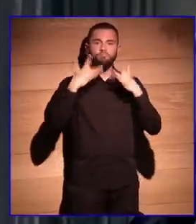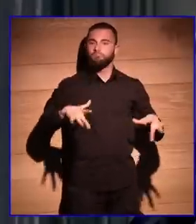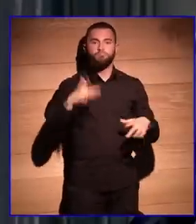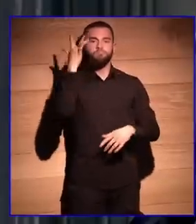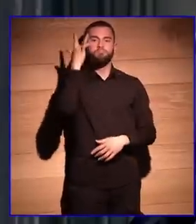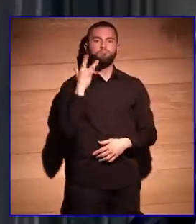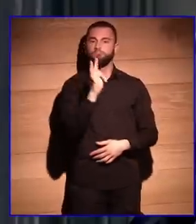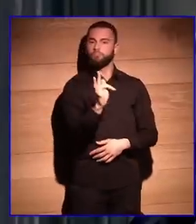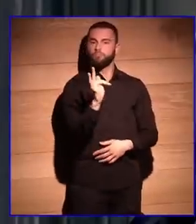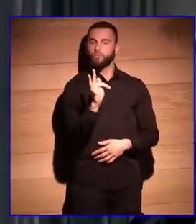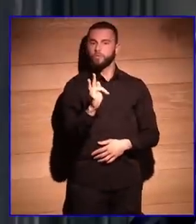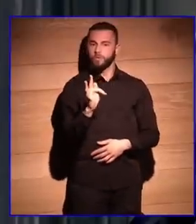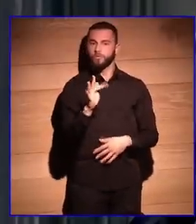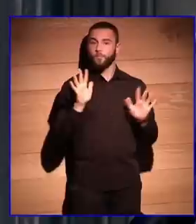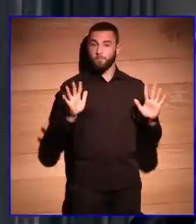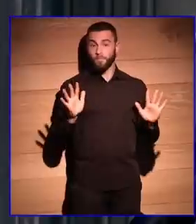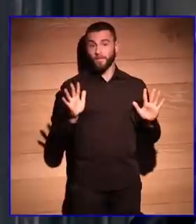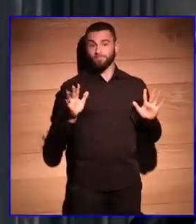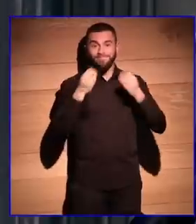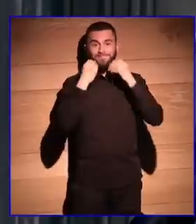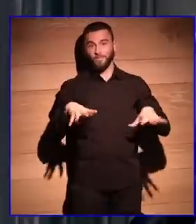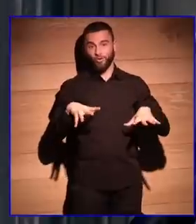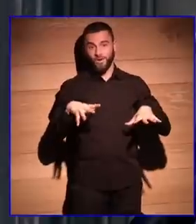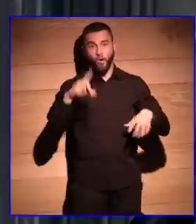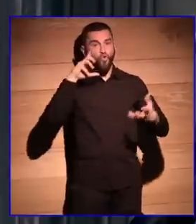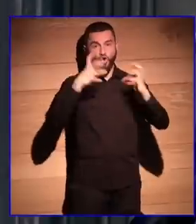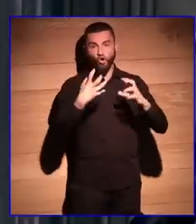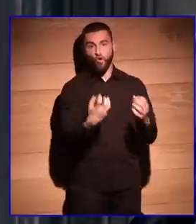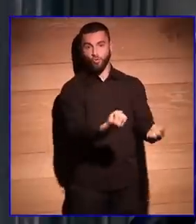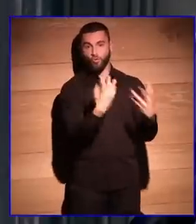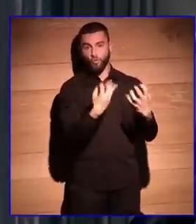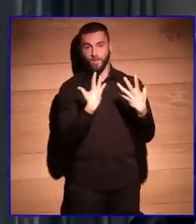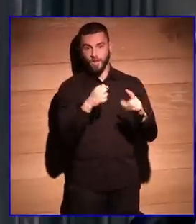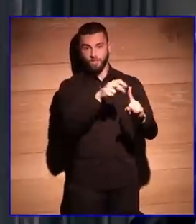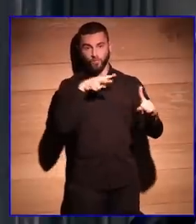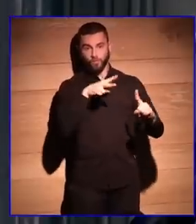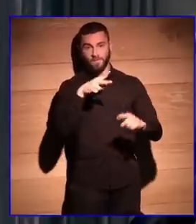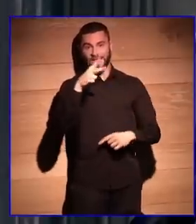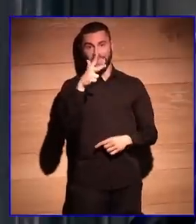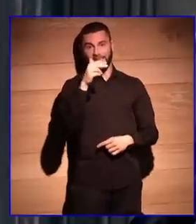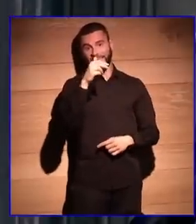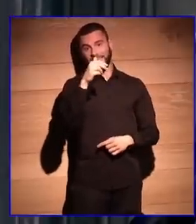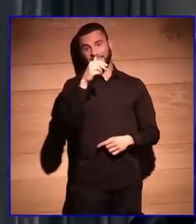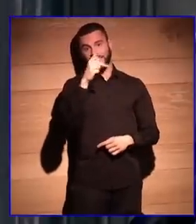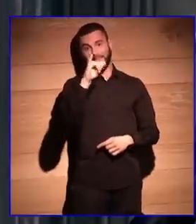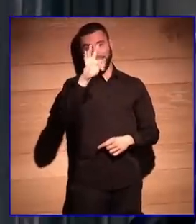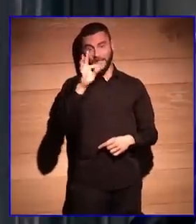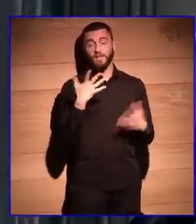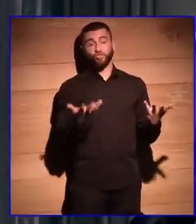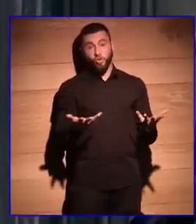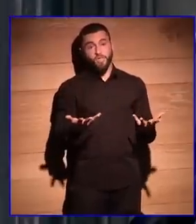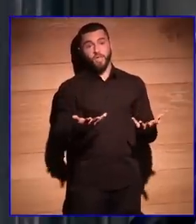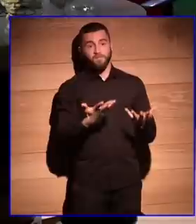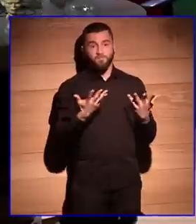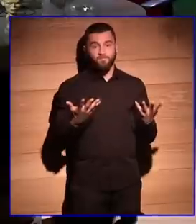y positivo. Lo que pasa es que, claro, como la historia nos la cuenta un loco desde el punto de vista de Kit, entonces es que tenemos